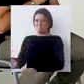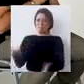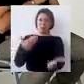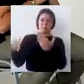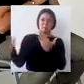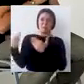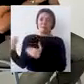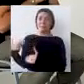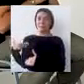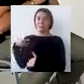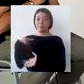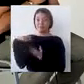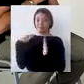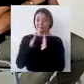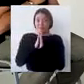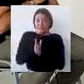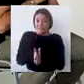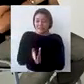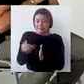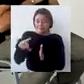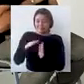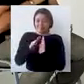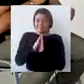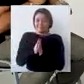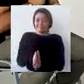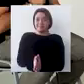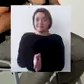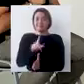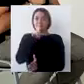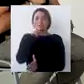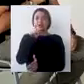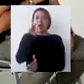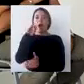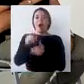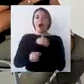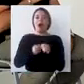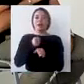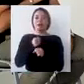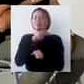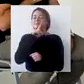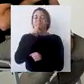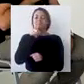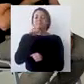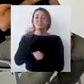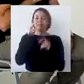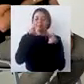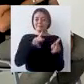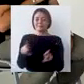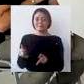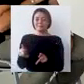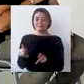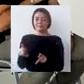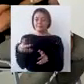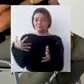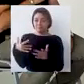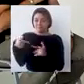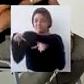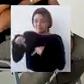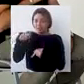tendríamos 60 integrantes, 60 emisarios, y en estos 3 primeros meses ya estamos en